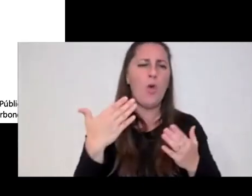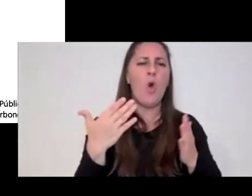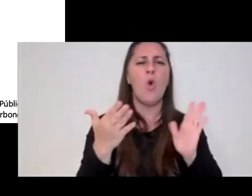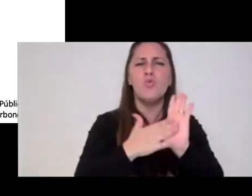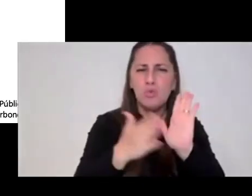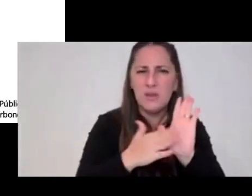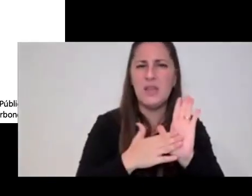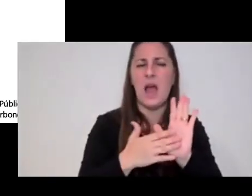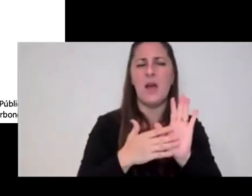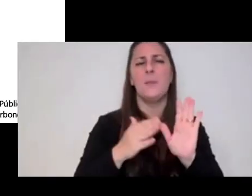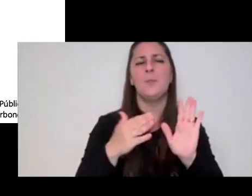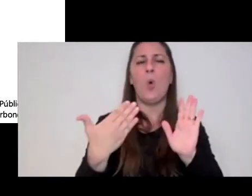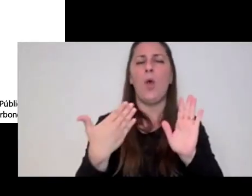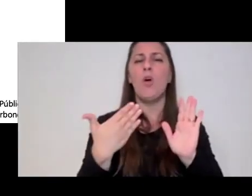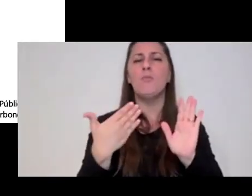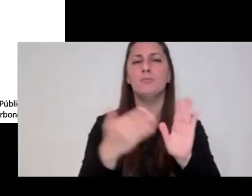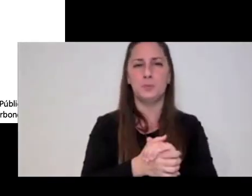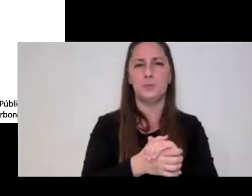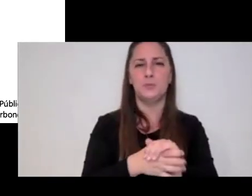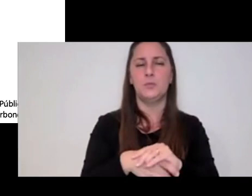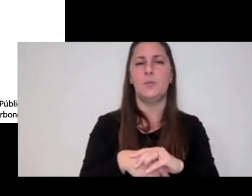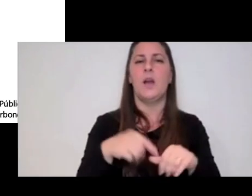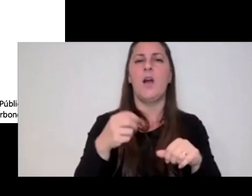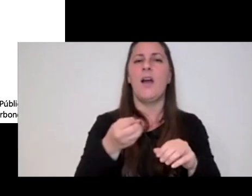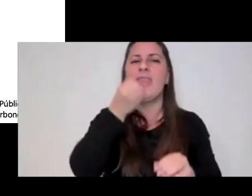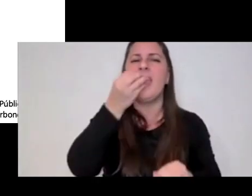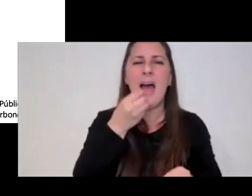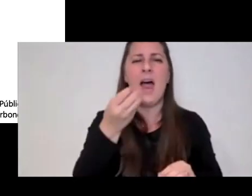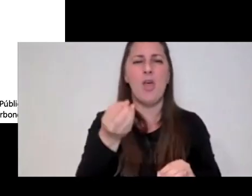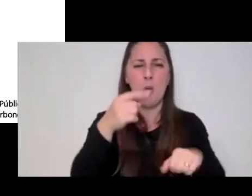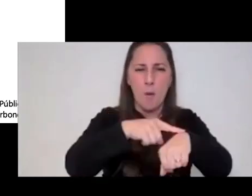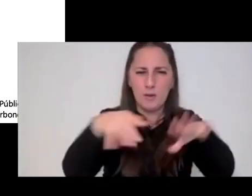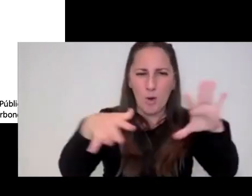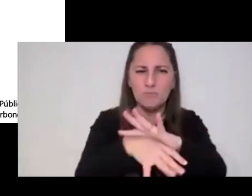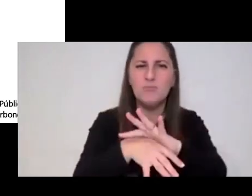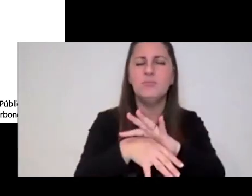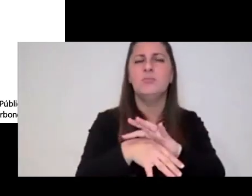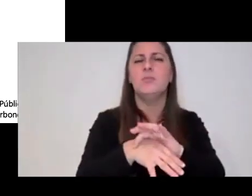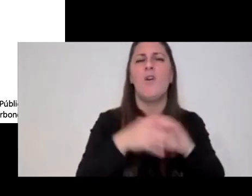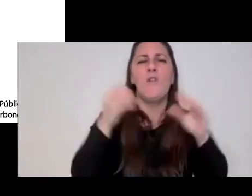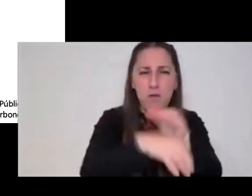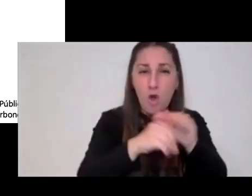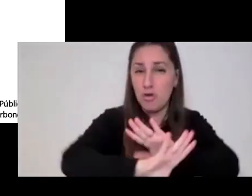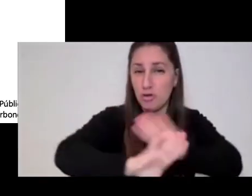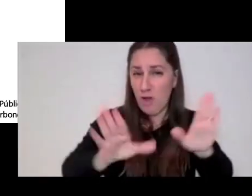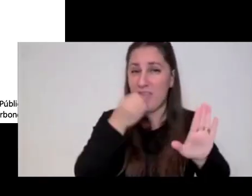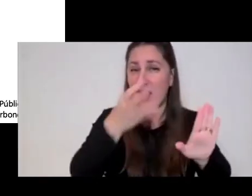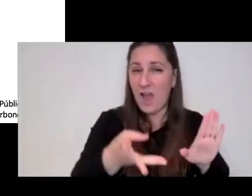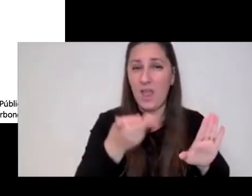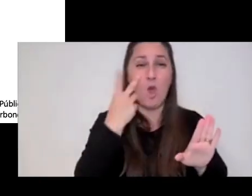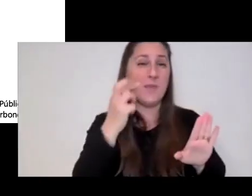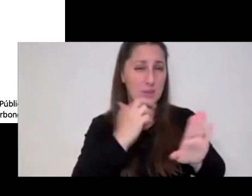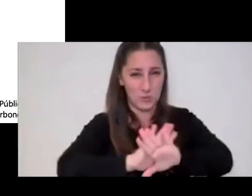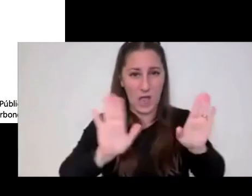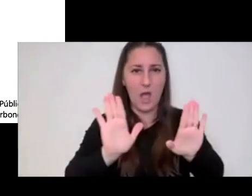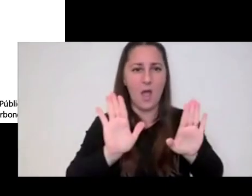puedo entender oportunamente declarados, que incluye no solamente los fondos ya declarados en el año 2019, sino todos aquellos que